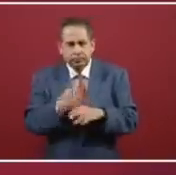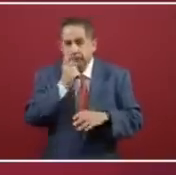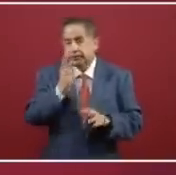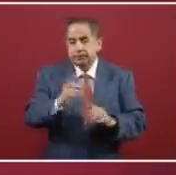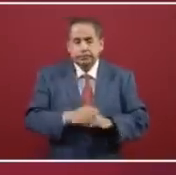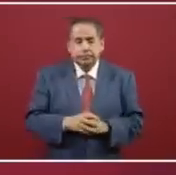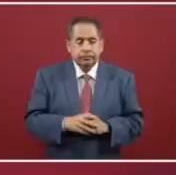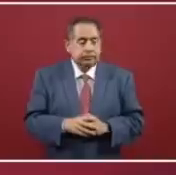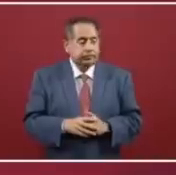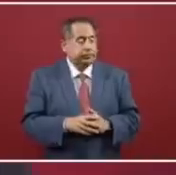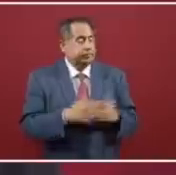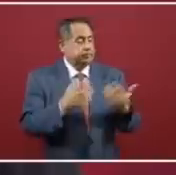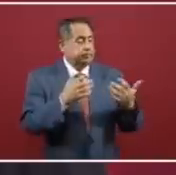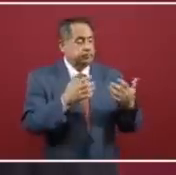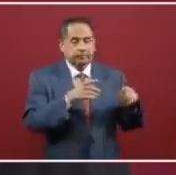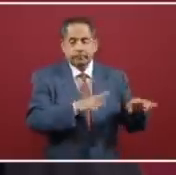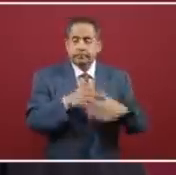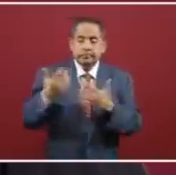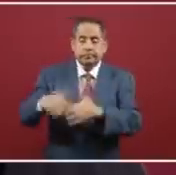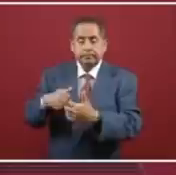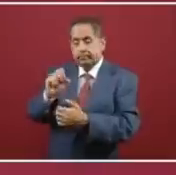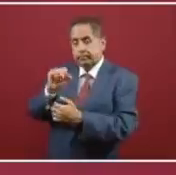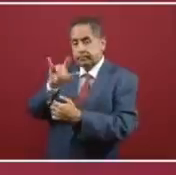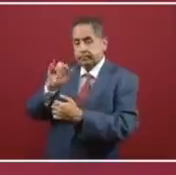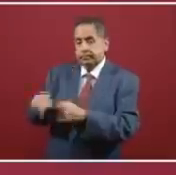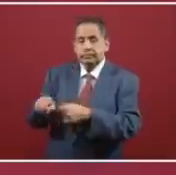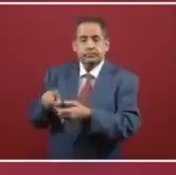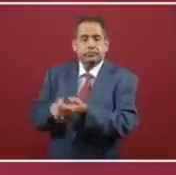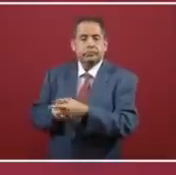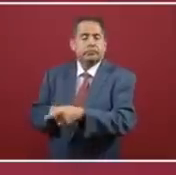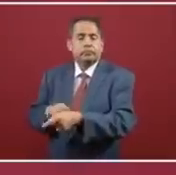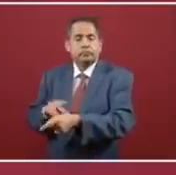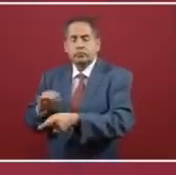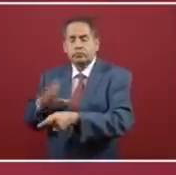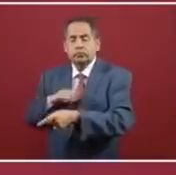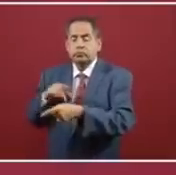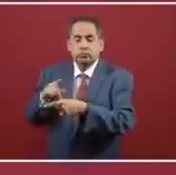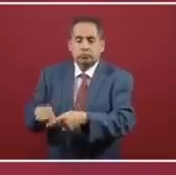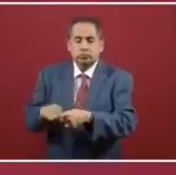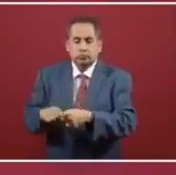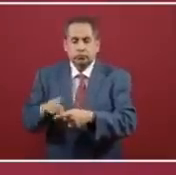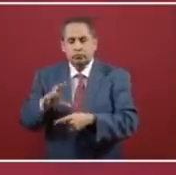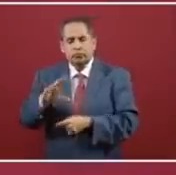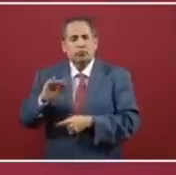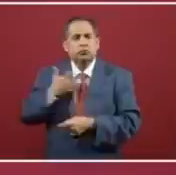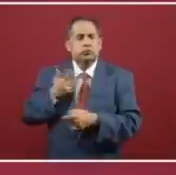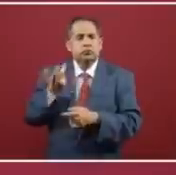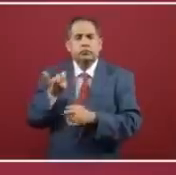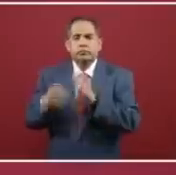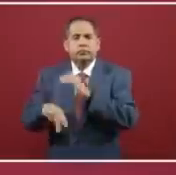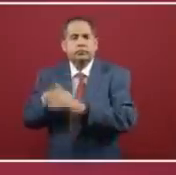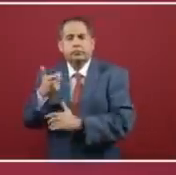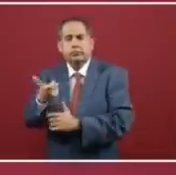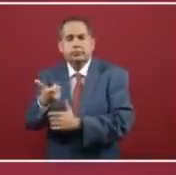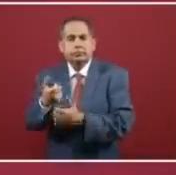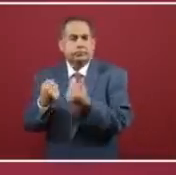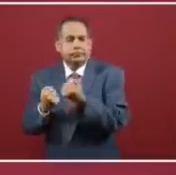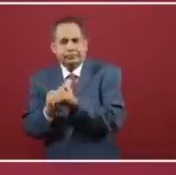de que la empresa es el link no tenía solvencia económica